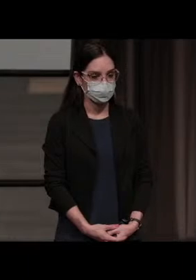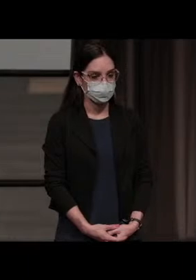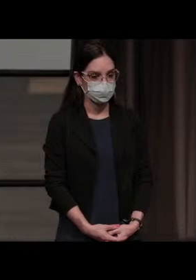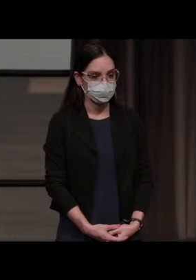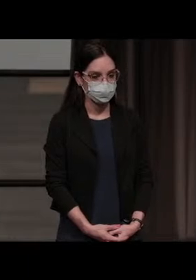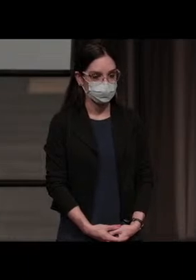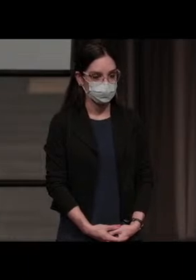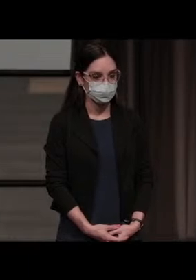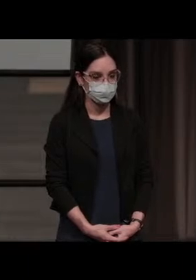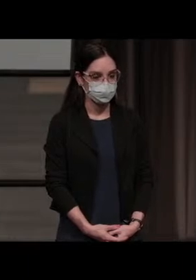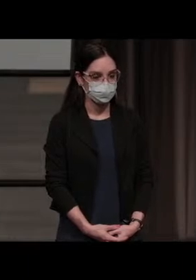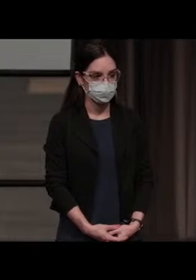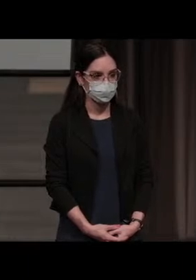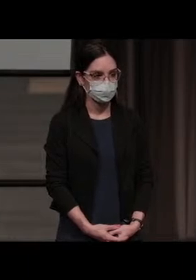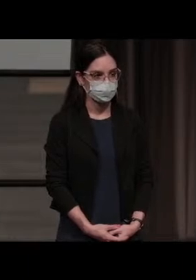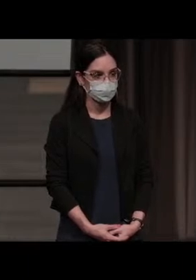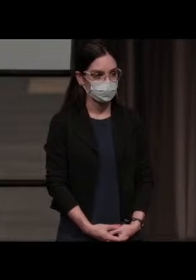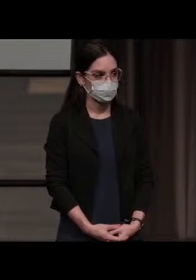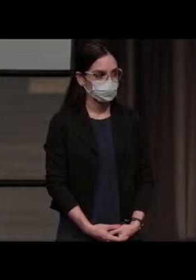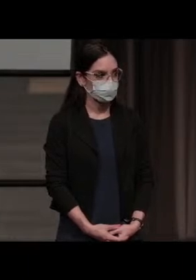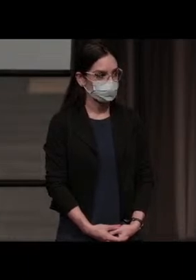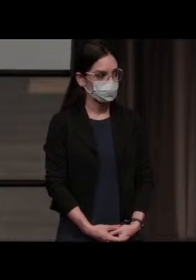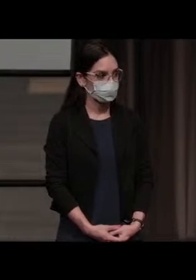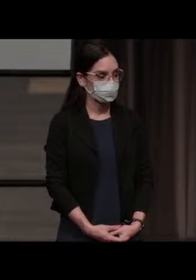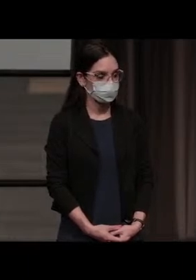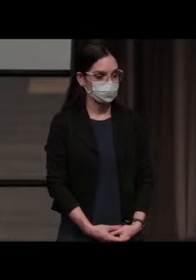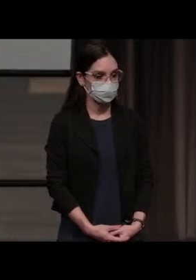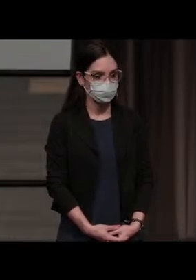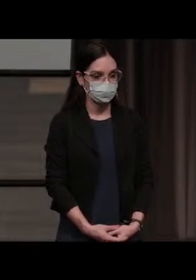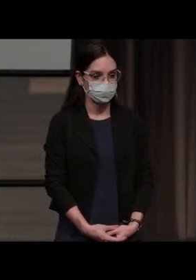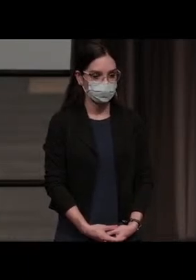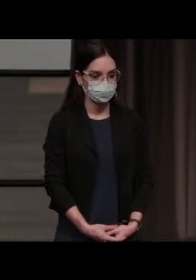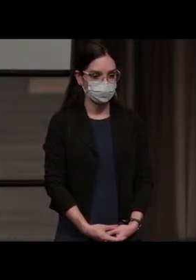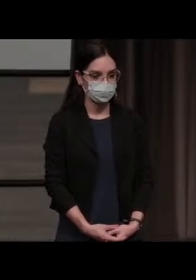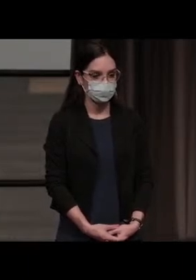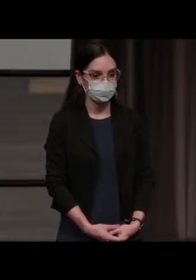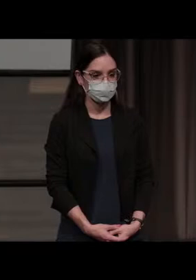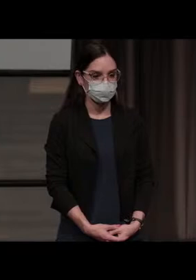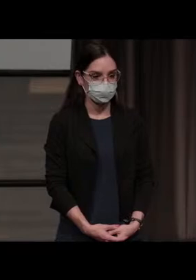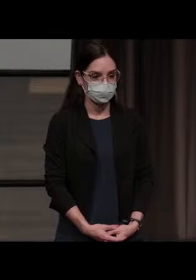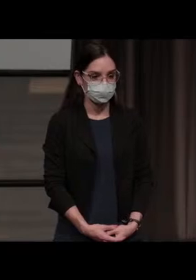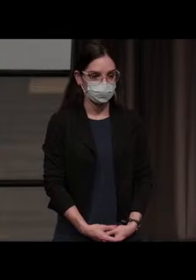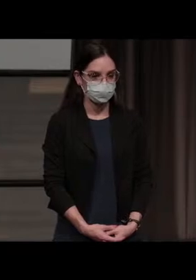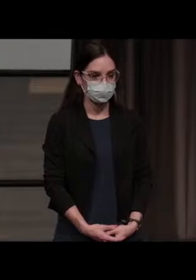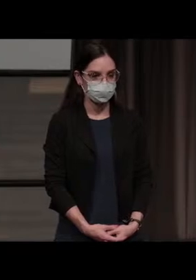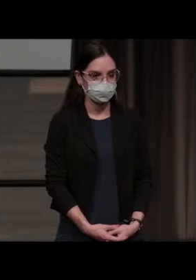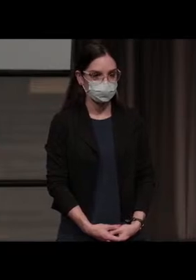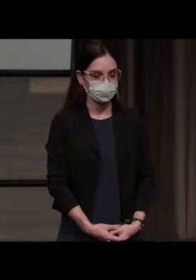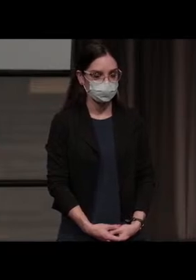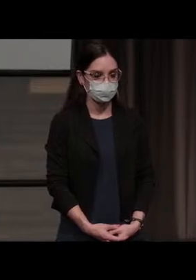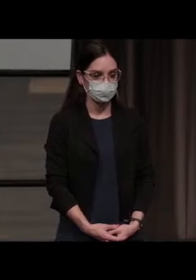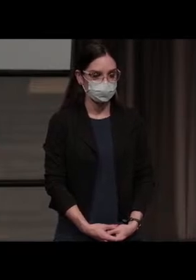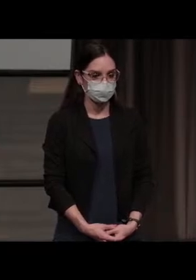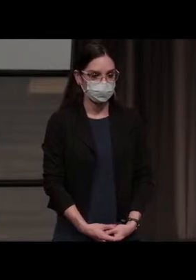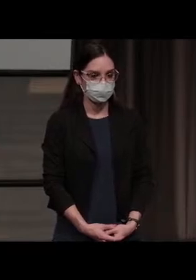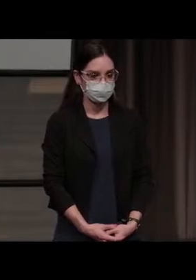o en español, pueden llamar a la línea de interpretación usando su teléfono. Para español, el número